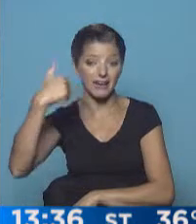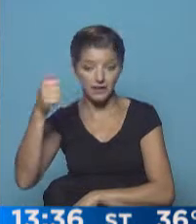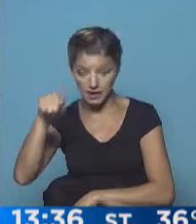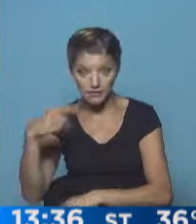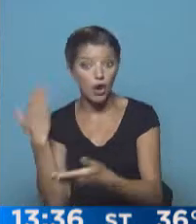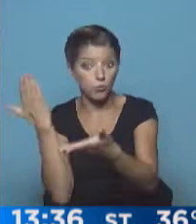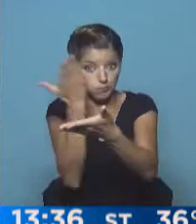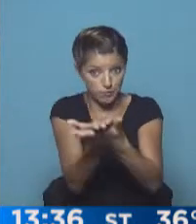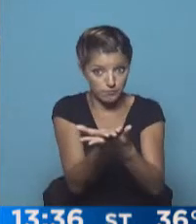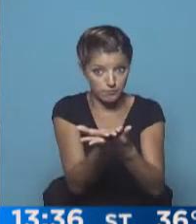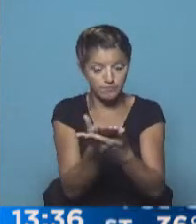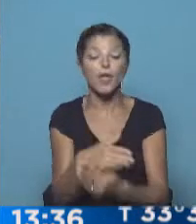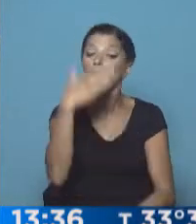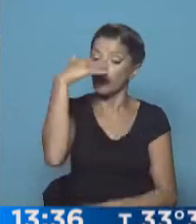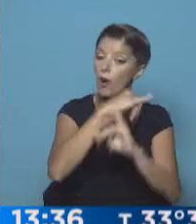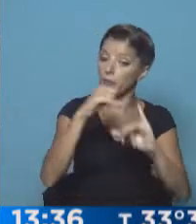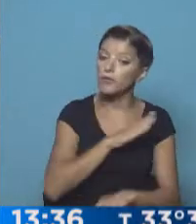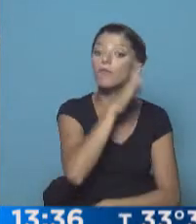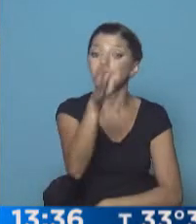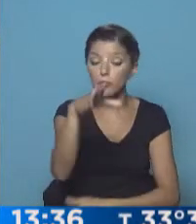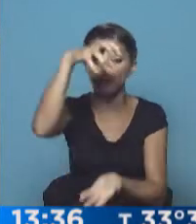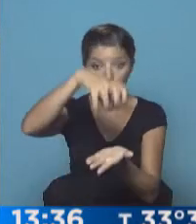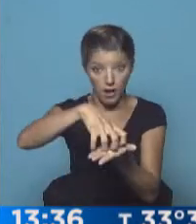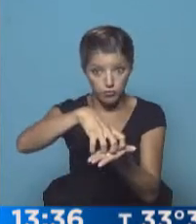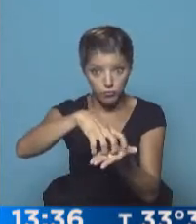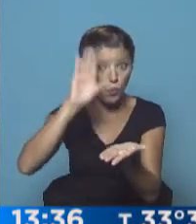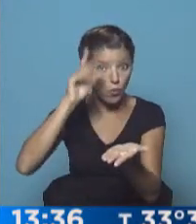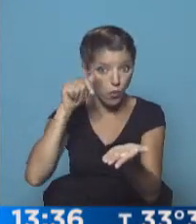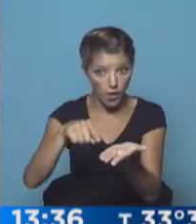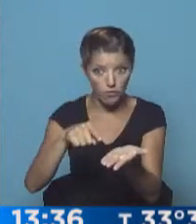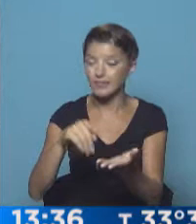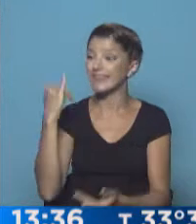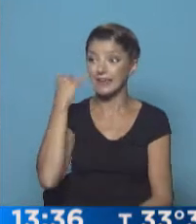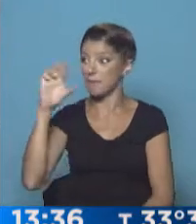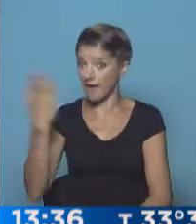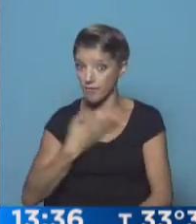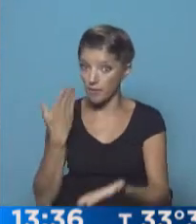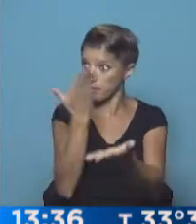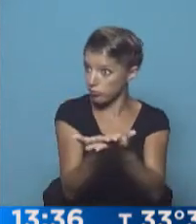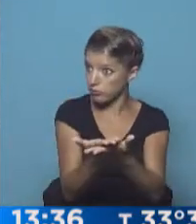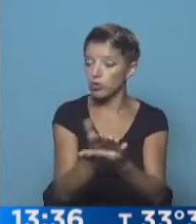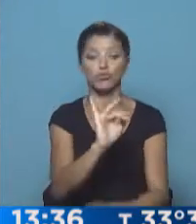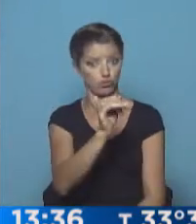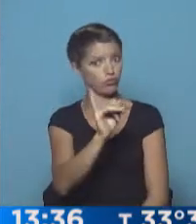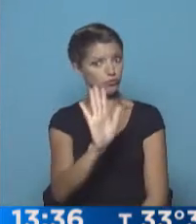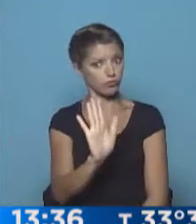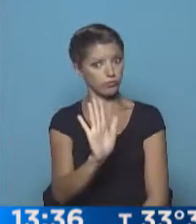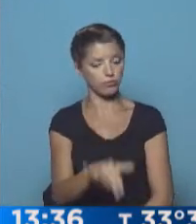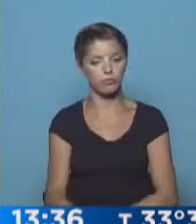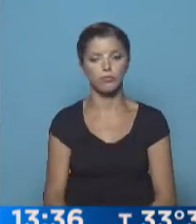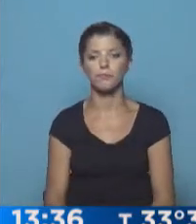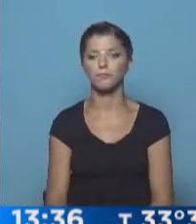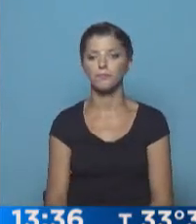toda mediodía se fue al juzgado la juez de efe lo había depositado en el juzgado no sé si sí si la jueza